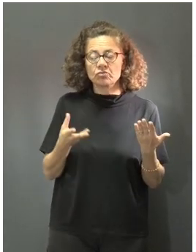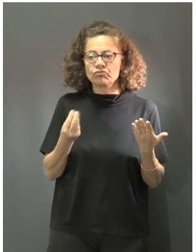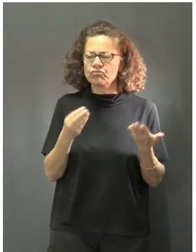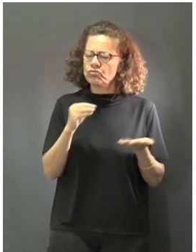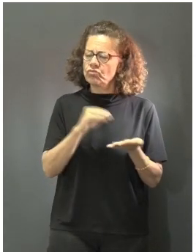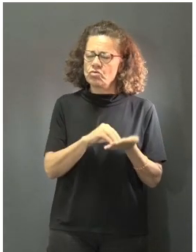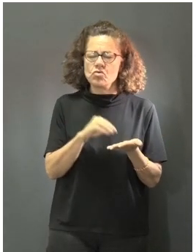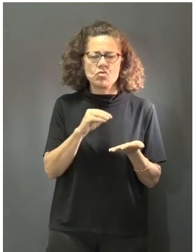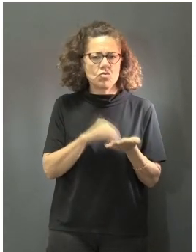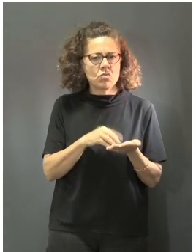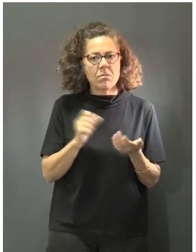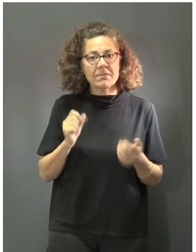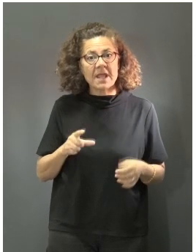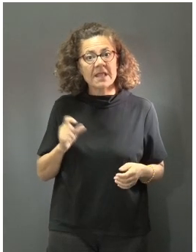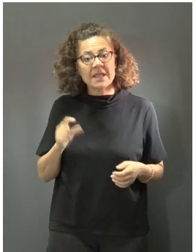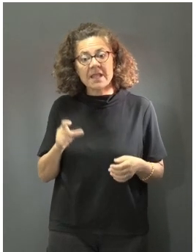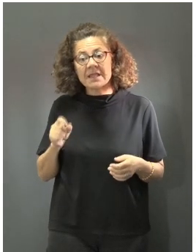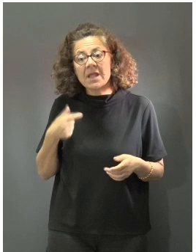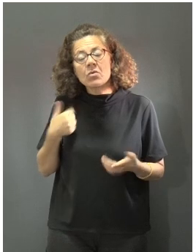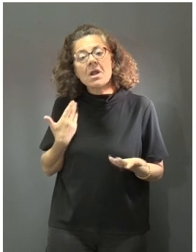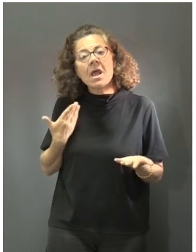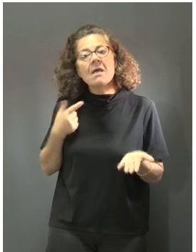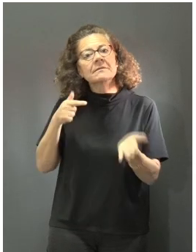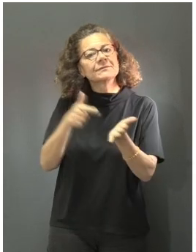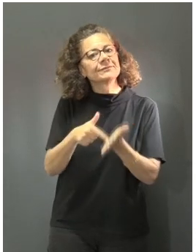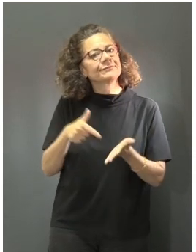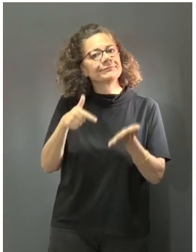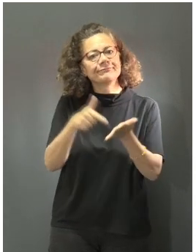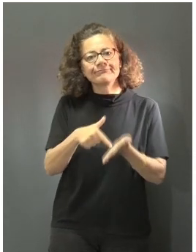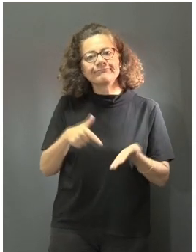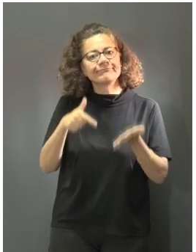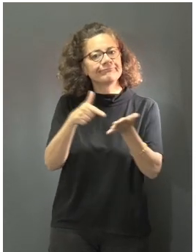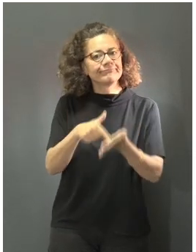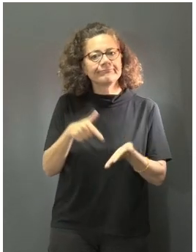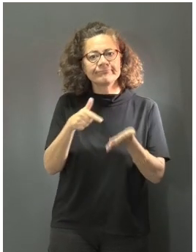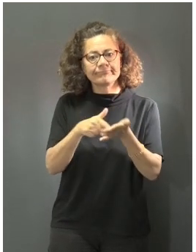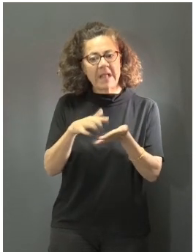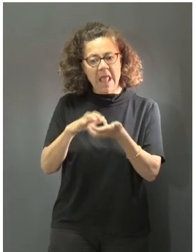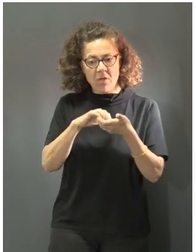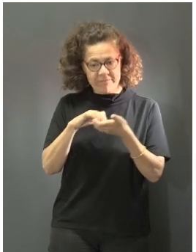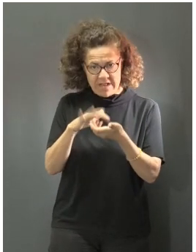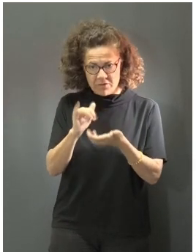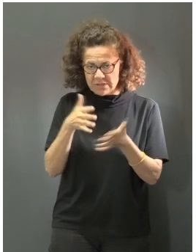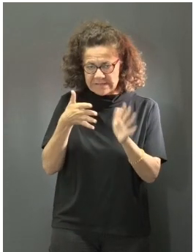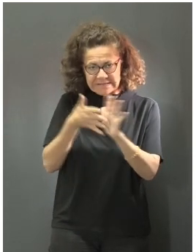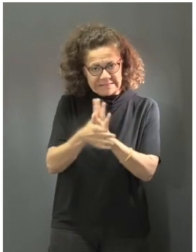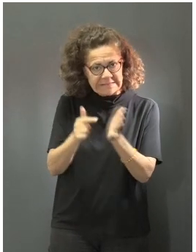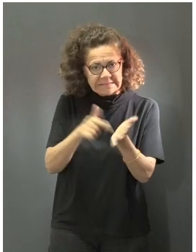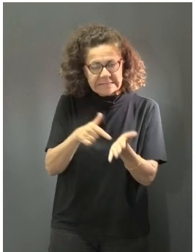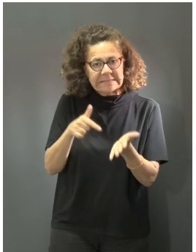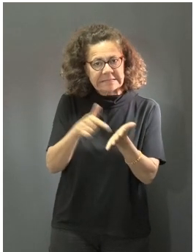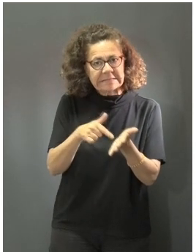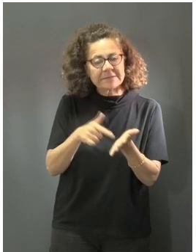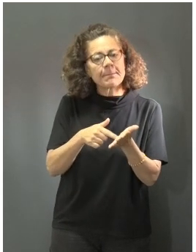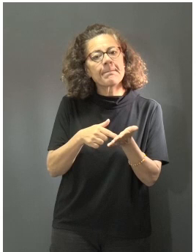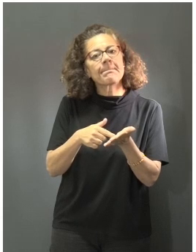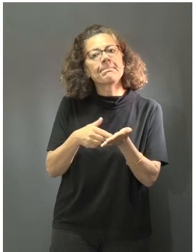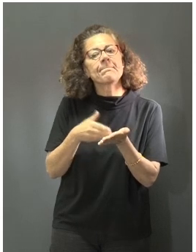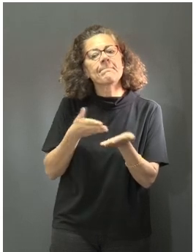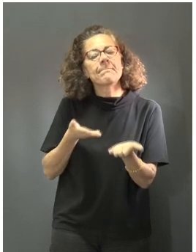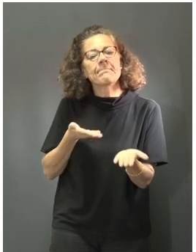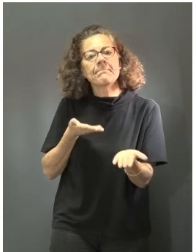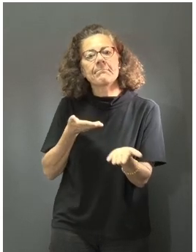a menudo, y es una demanda constante que tenemos en la Confederación, que es las